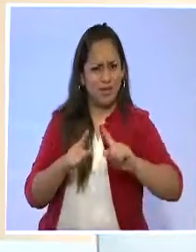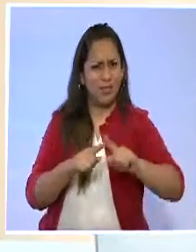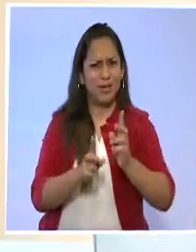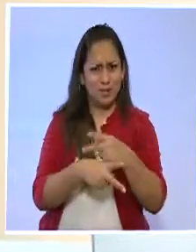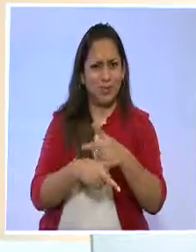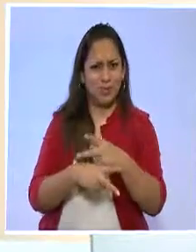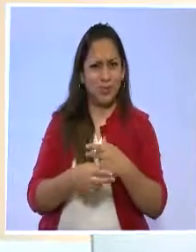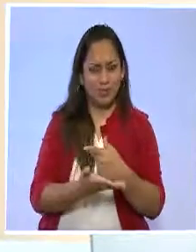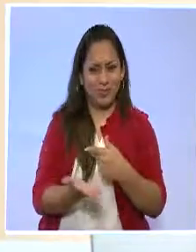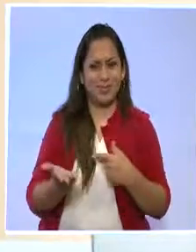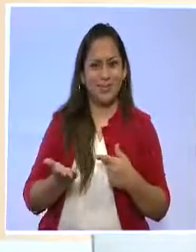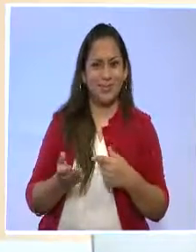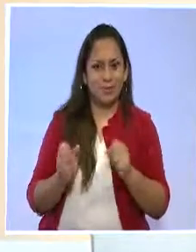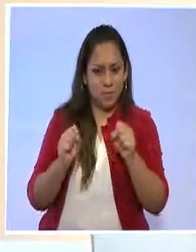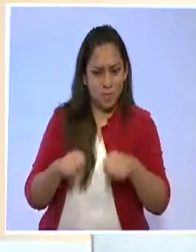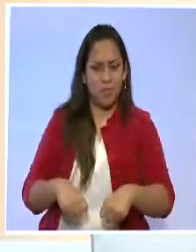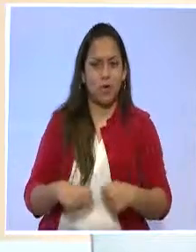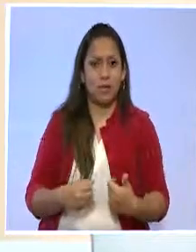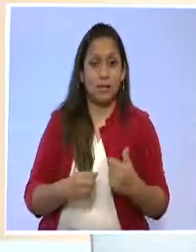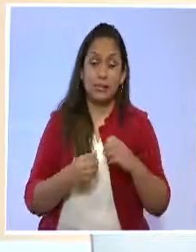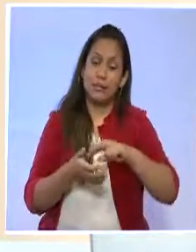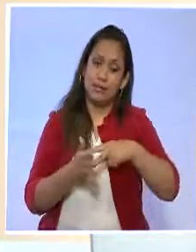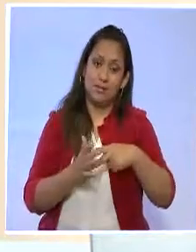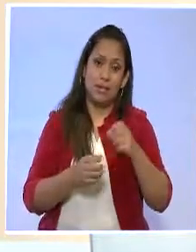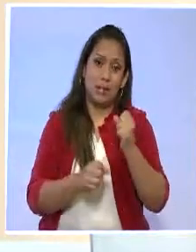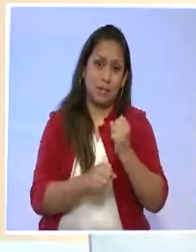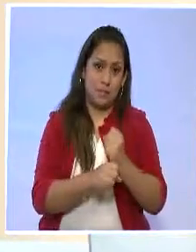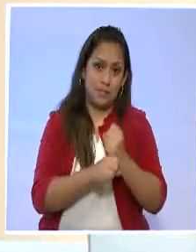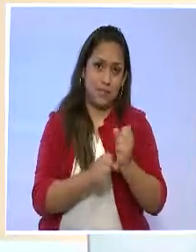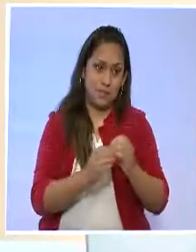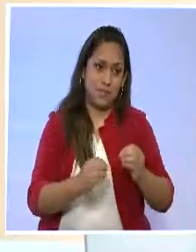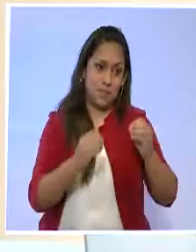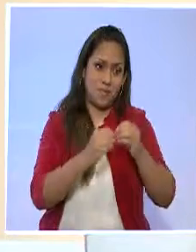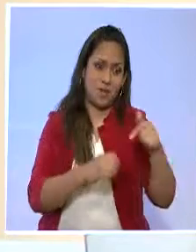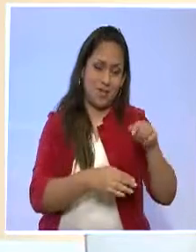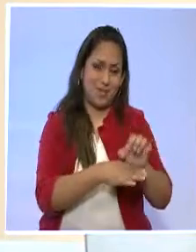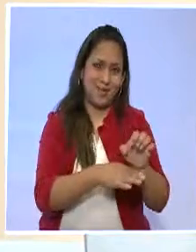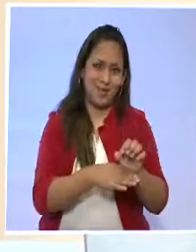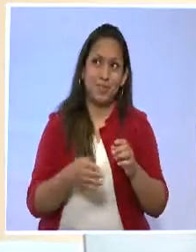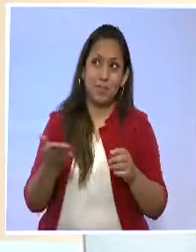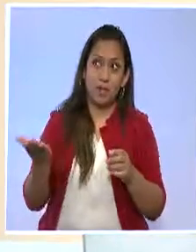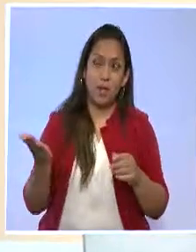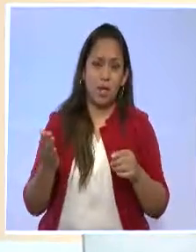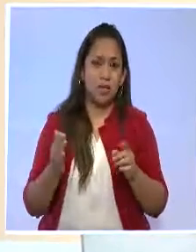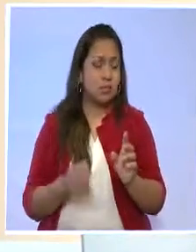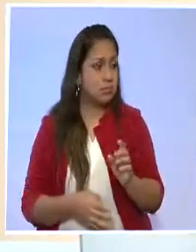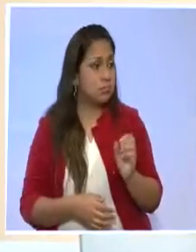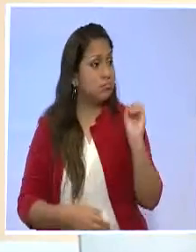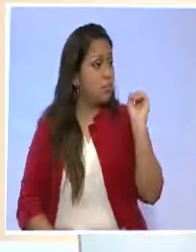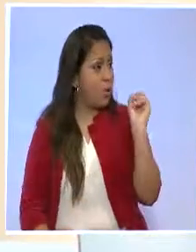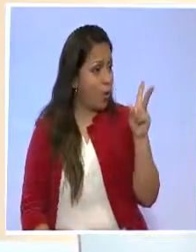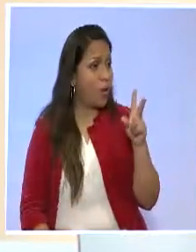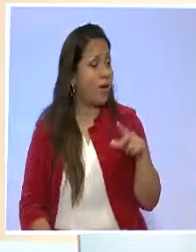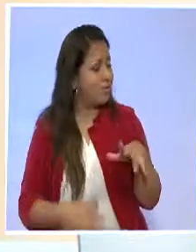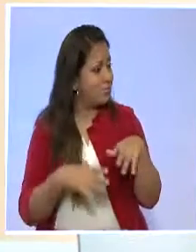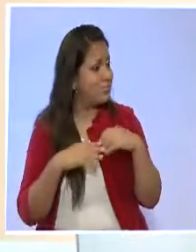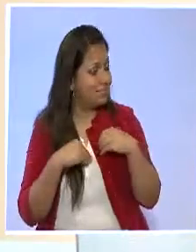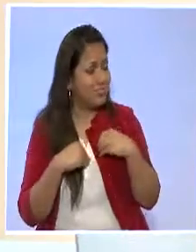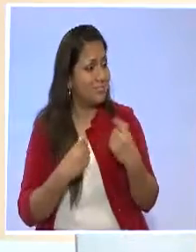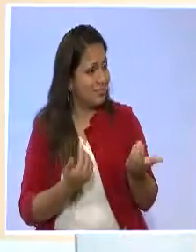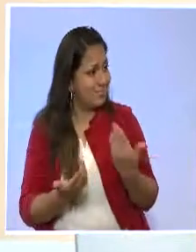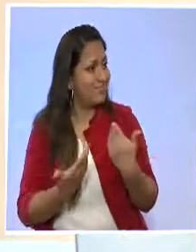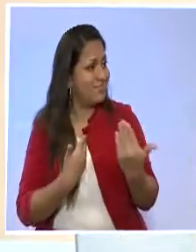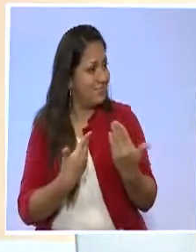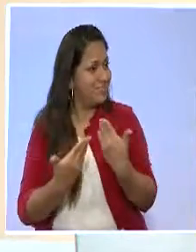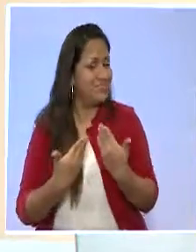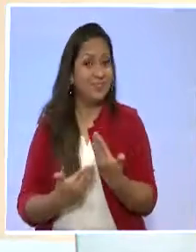diversificación en nuestros productos y eso es algo que les ha interesado mucho así que esperamos pues fortalecer aquí en el ecuador yo